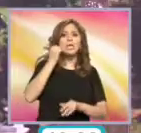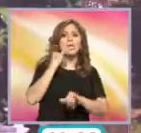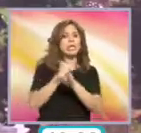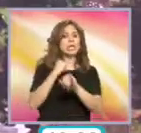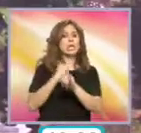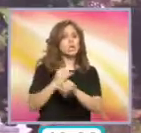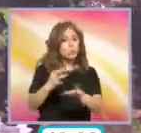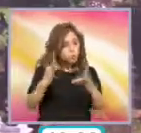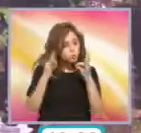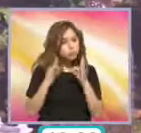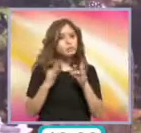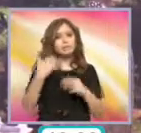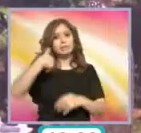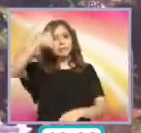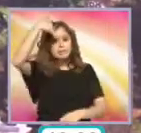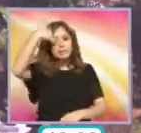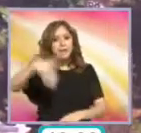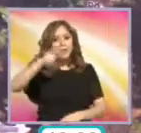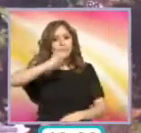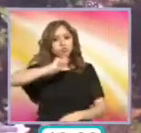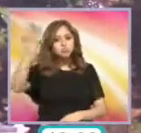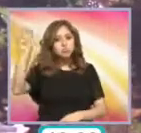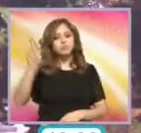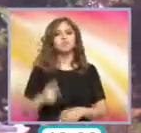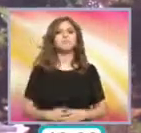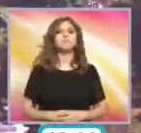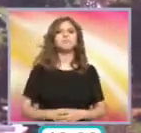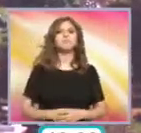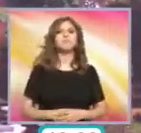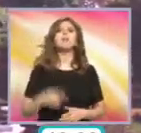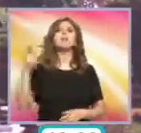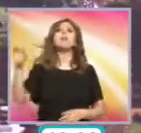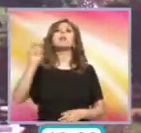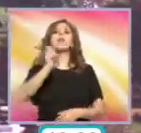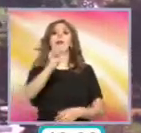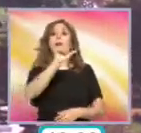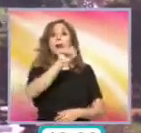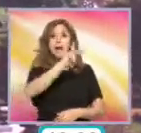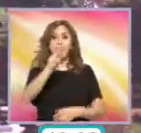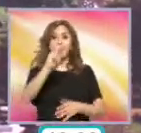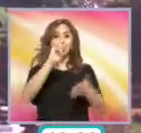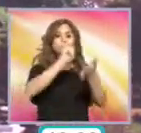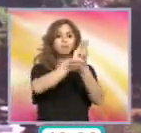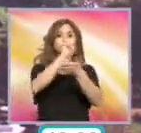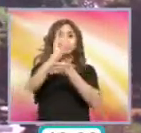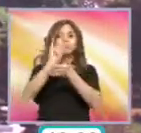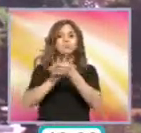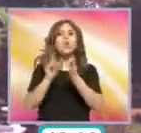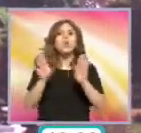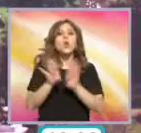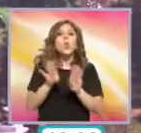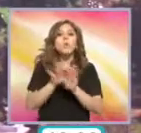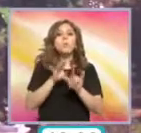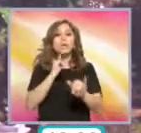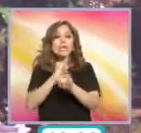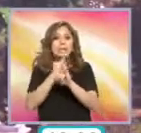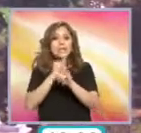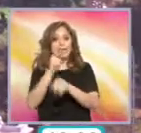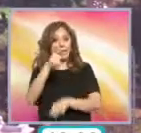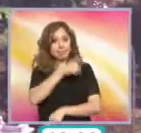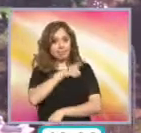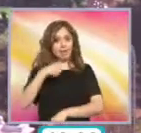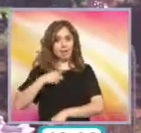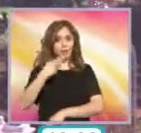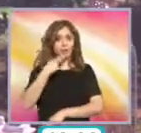serían las aplicaciones que hoy deberíamos de tener si es que estamos empezando a utilizar Internet? ¿Cuáles no deberían de faltar?